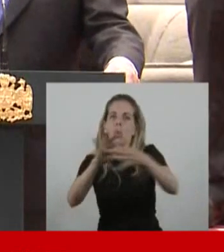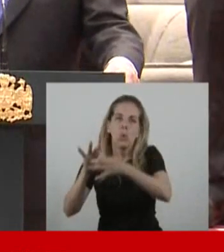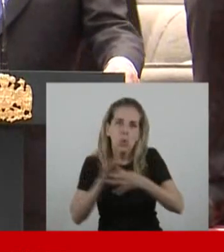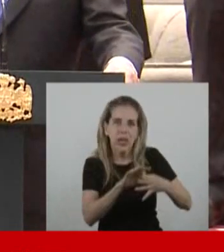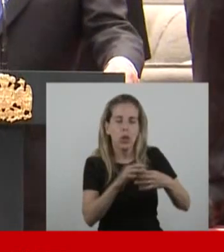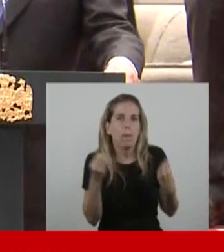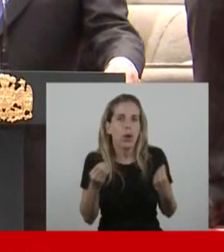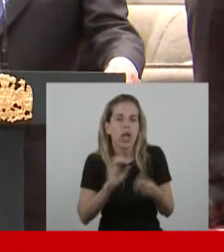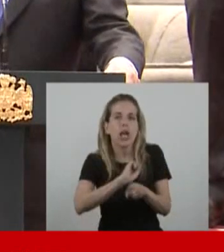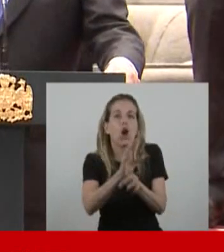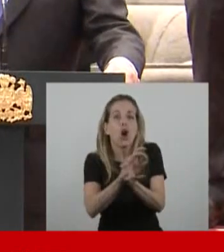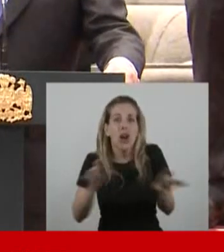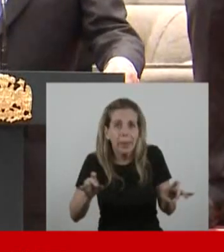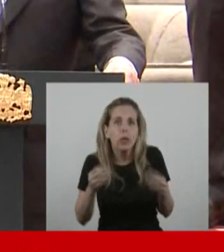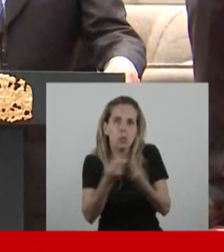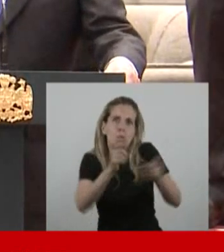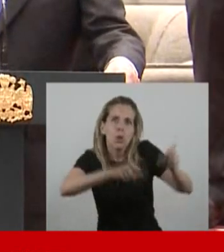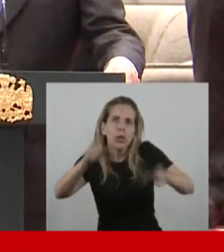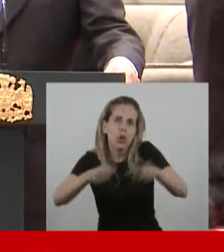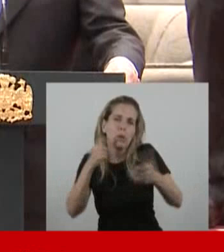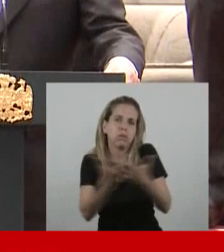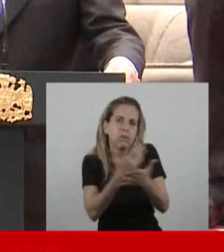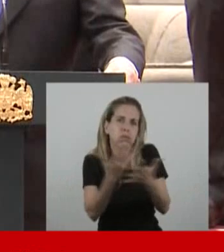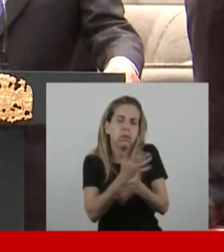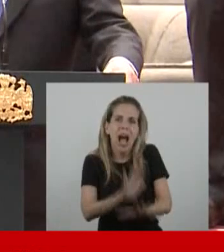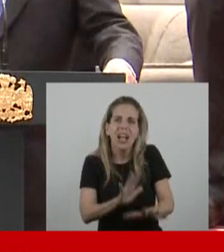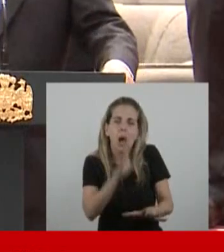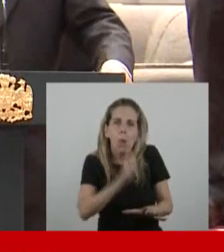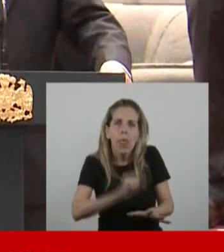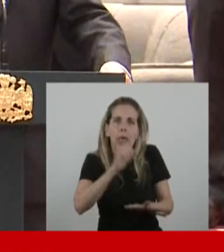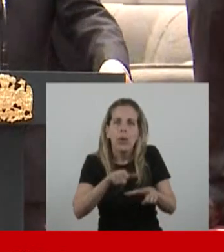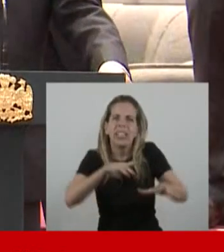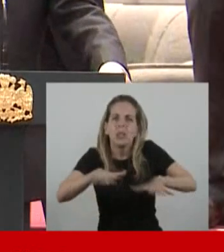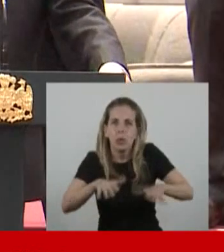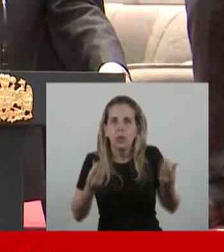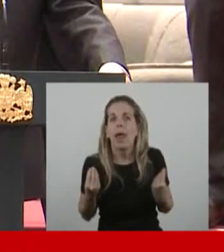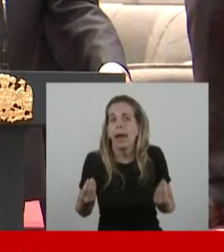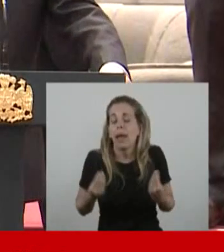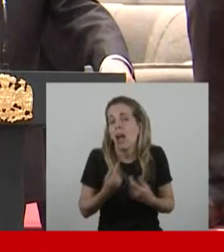Porque la pandemia nos ha sometido a lo que nos ha sometido, a que cada uno,